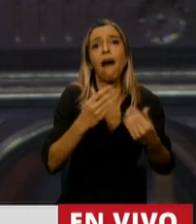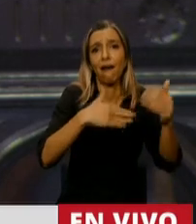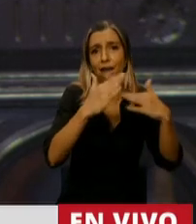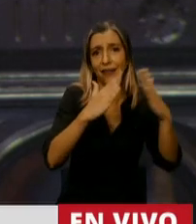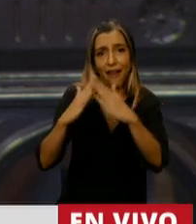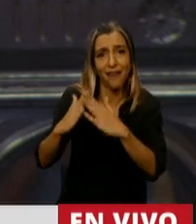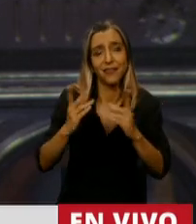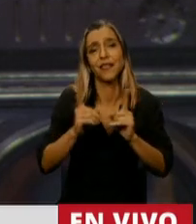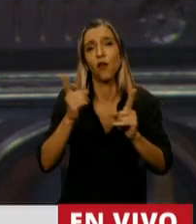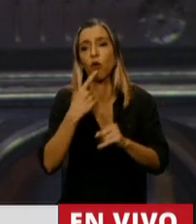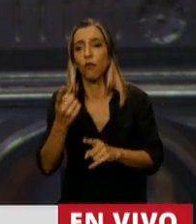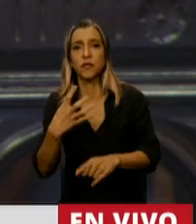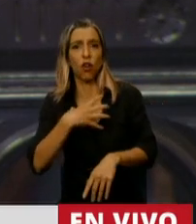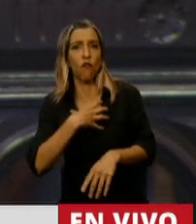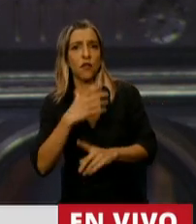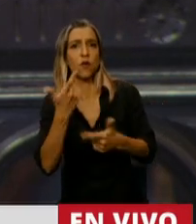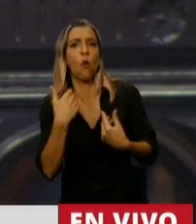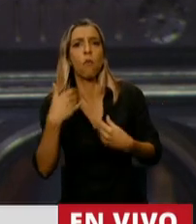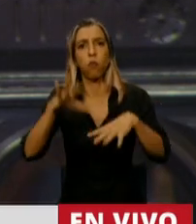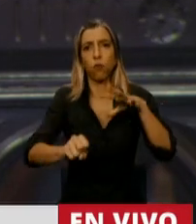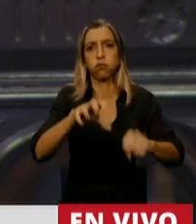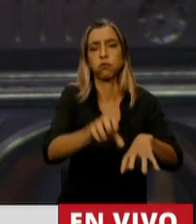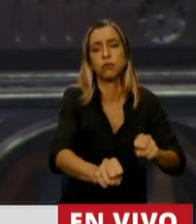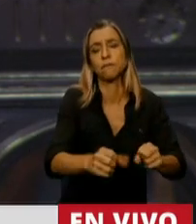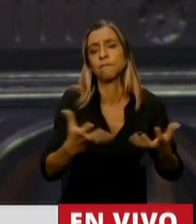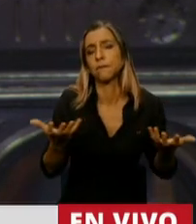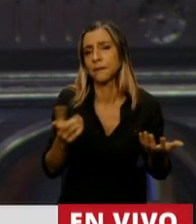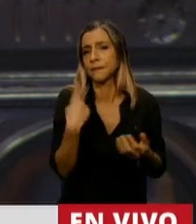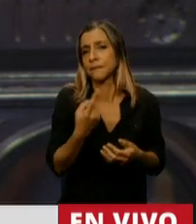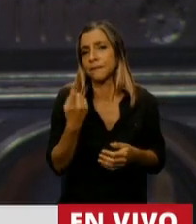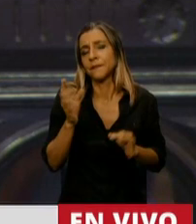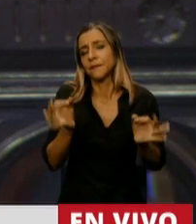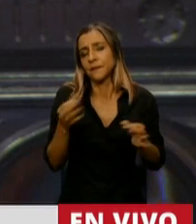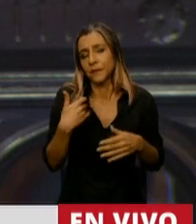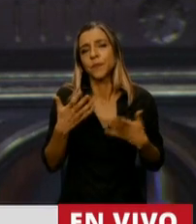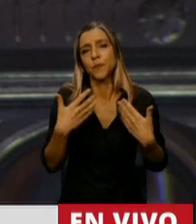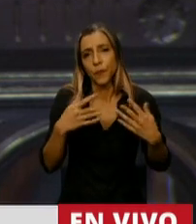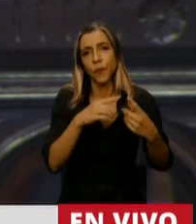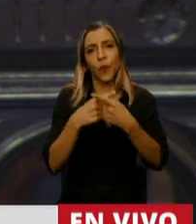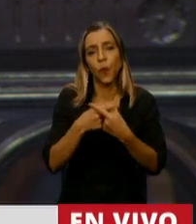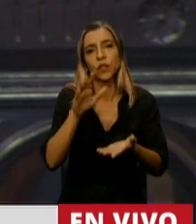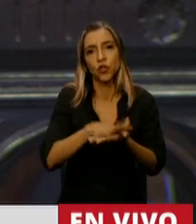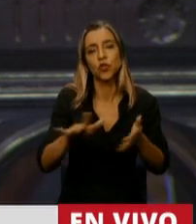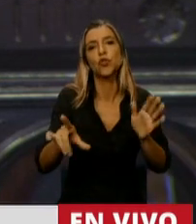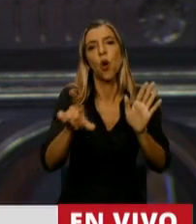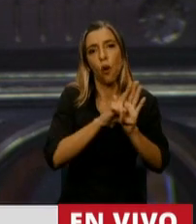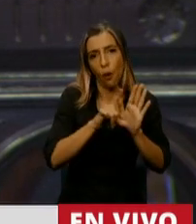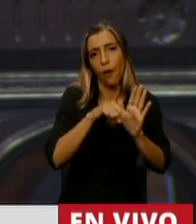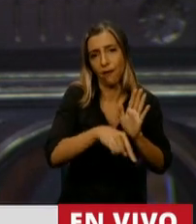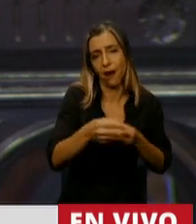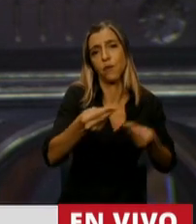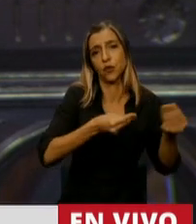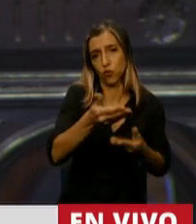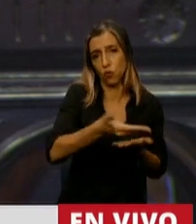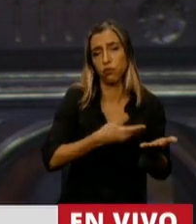de tierras para el suelo urbano. Y podríamos darnos la oportunidad de discutir una ley de leyes como el presupuesto y profundizar el debate